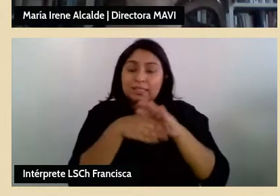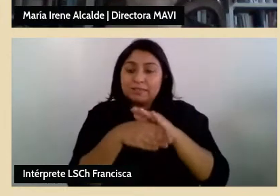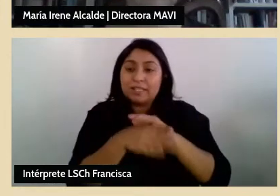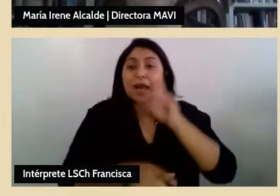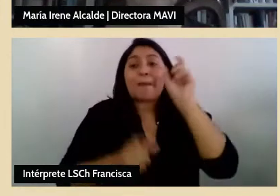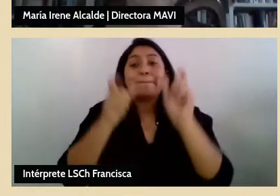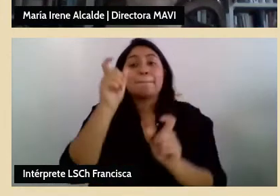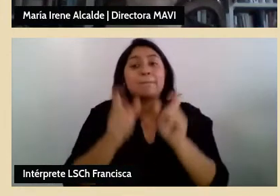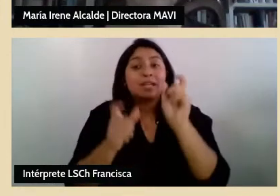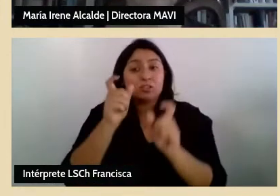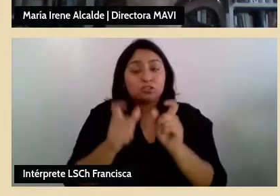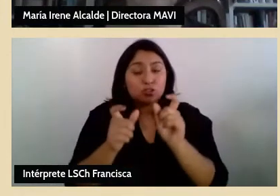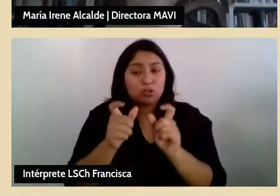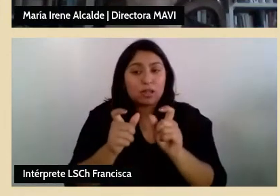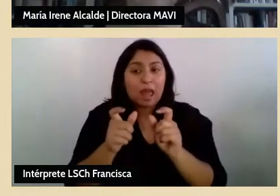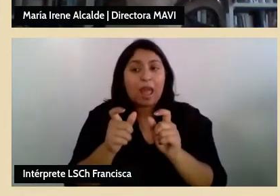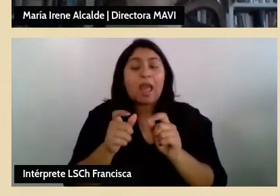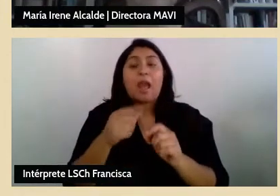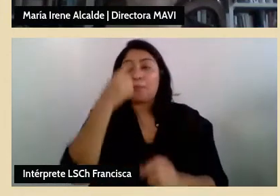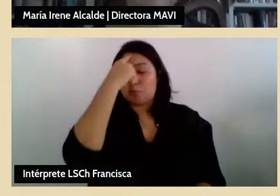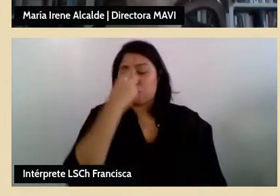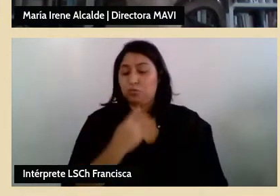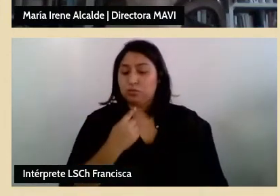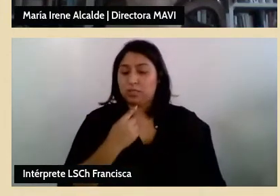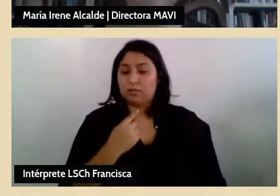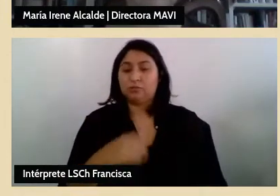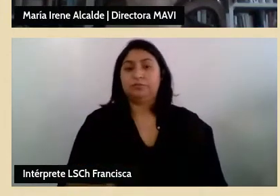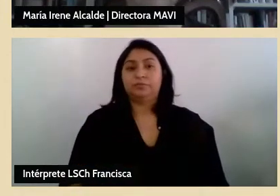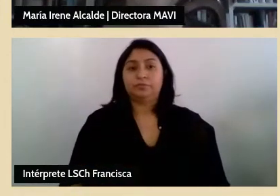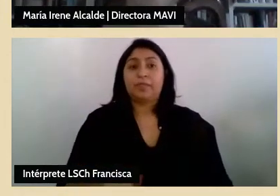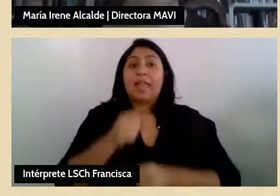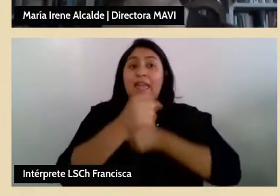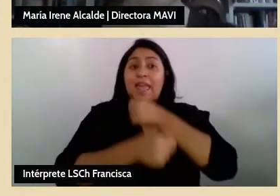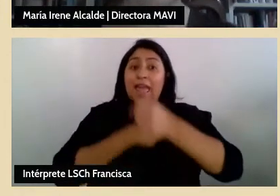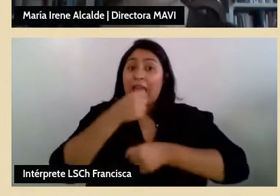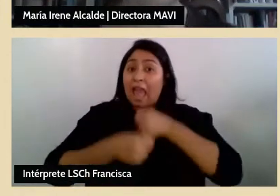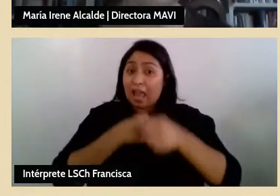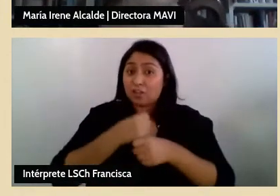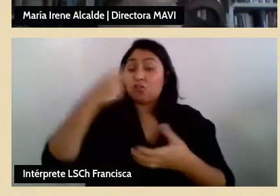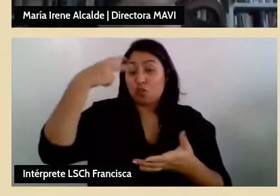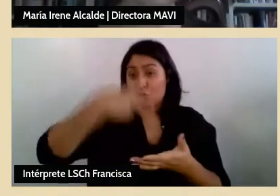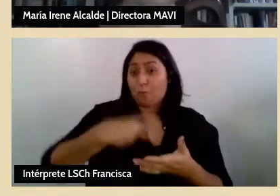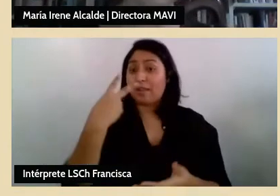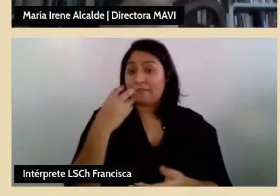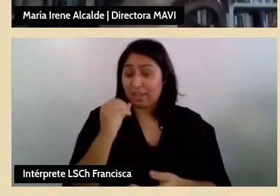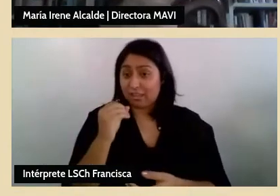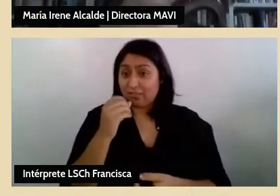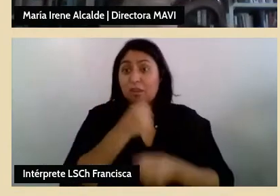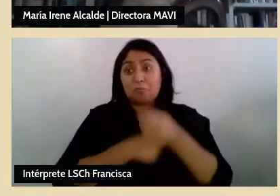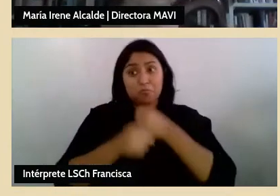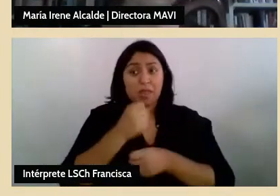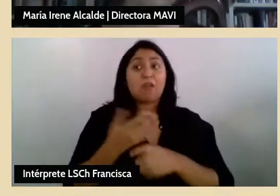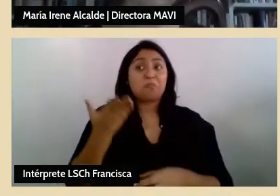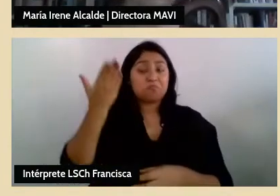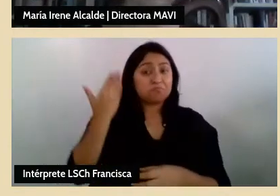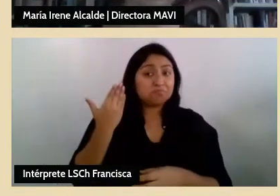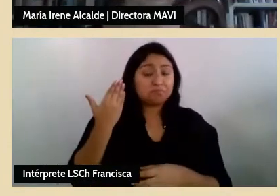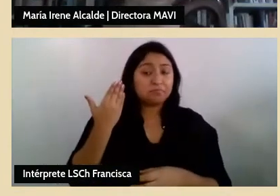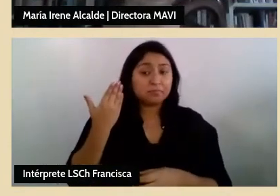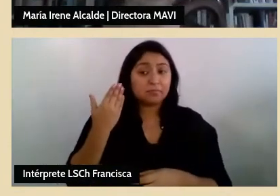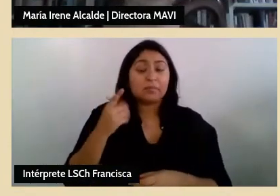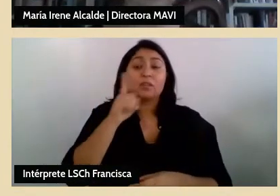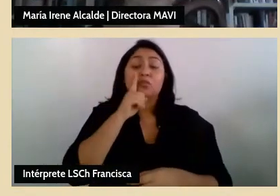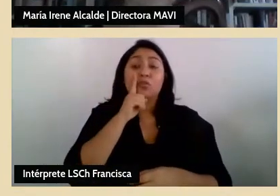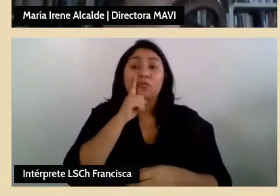personas al museo. No por nada, el año 2020, el año pasado, obtuvieron el